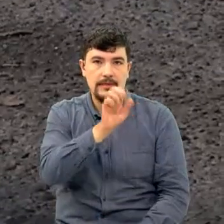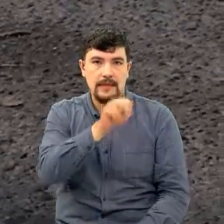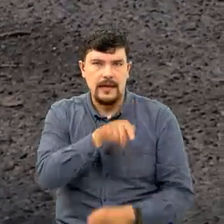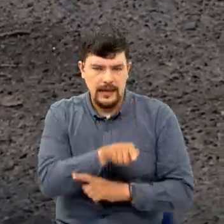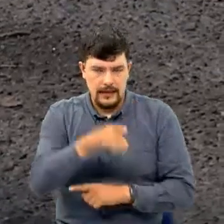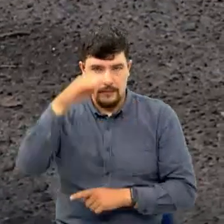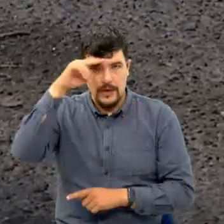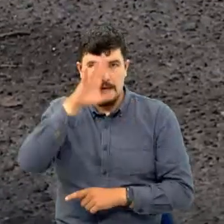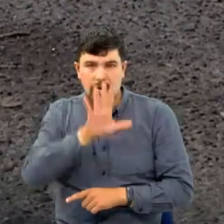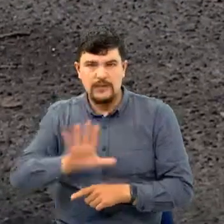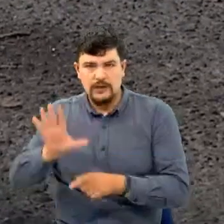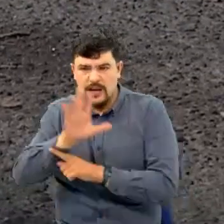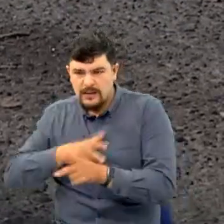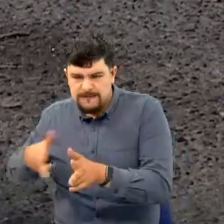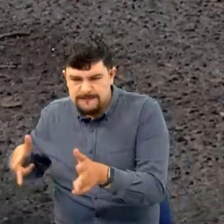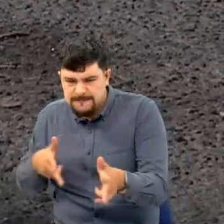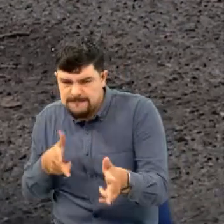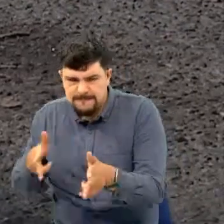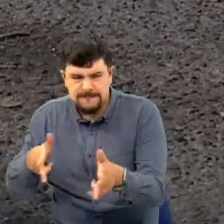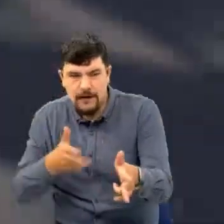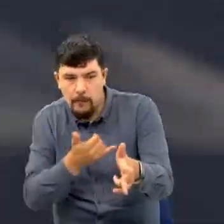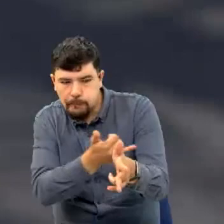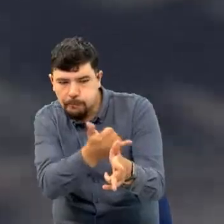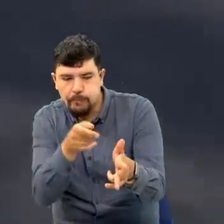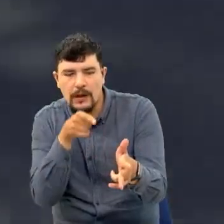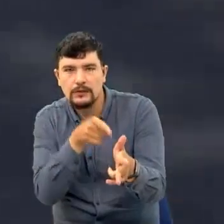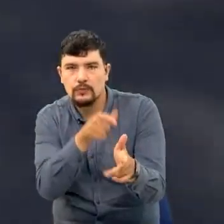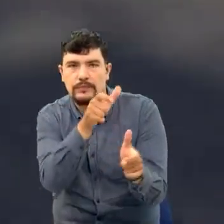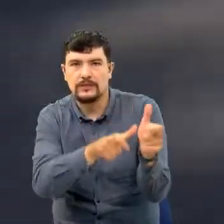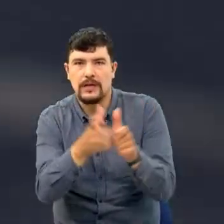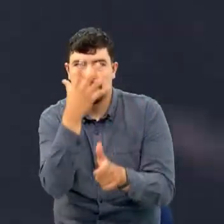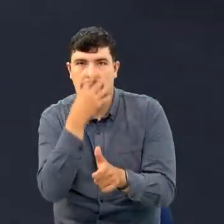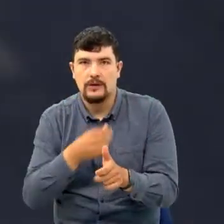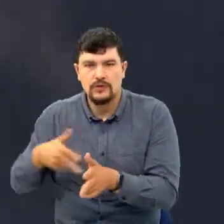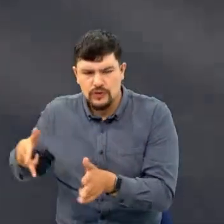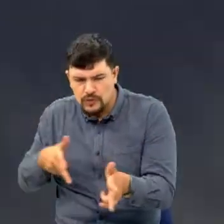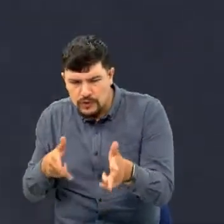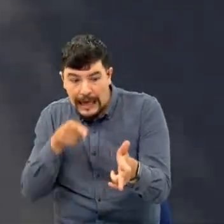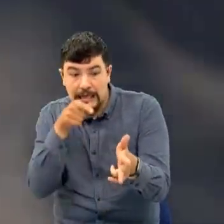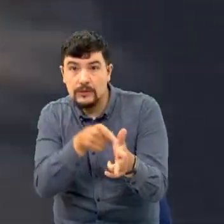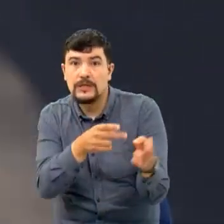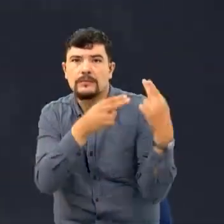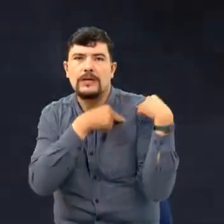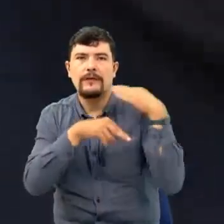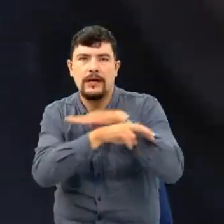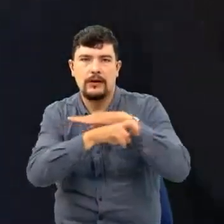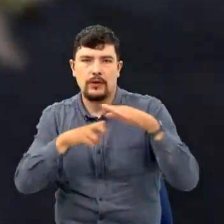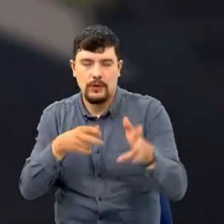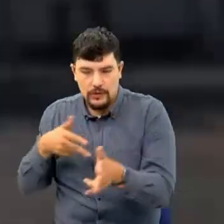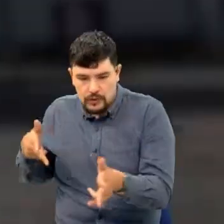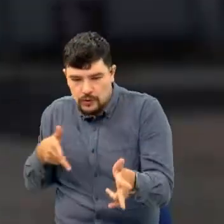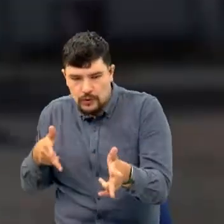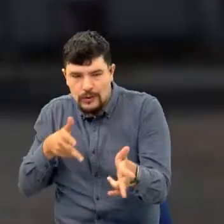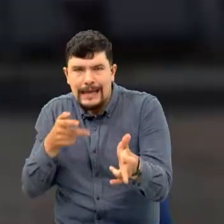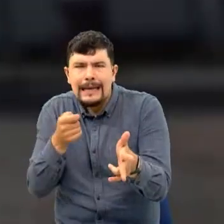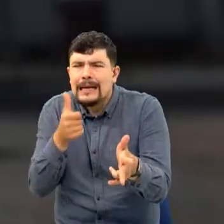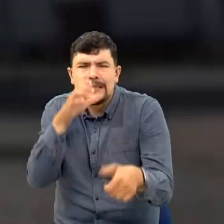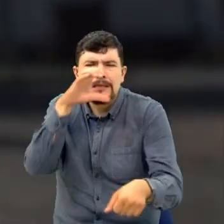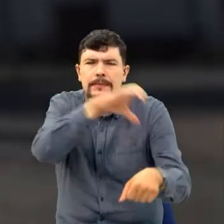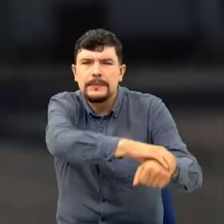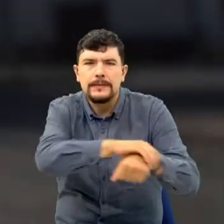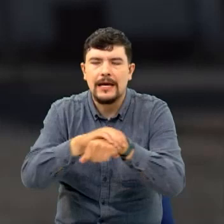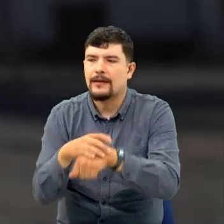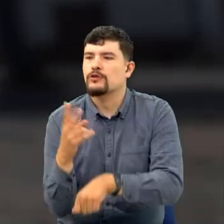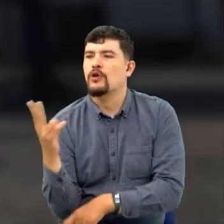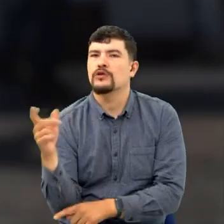venían realizando dos uniformados. Cuando estos iban a capturar a los sujetos indicados, fueron atacados por otras dos personas que estaban a esa hora